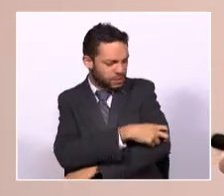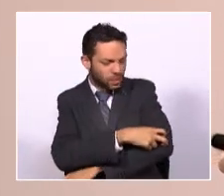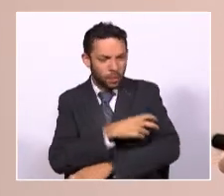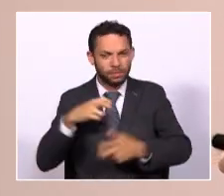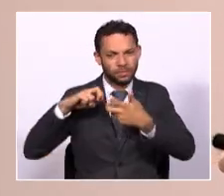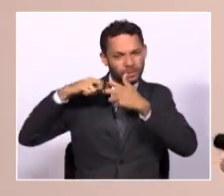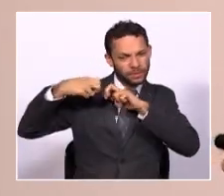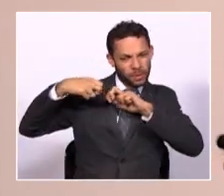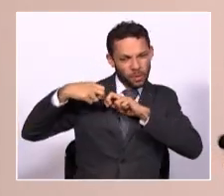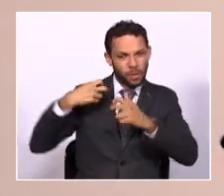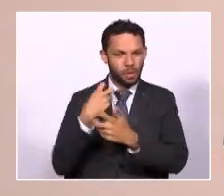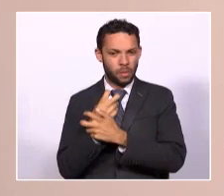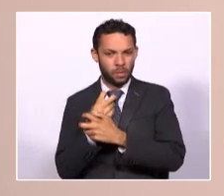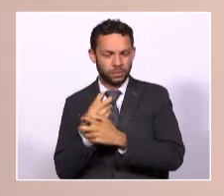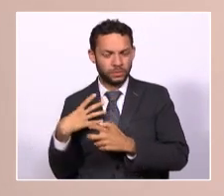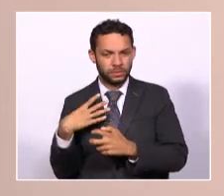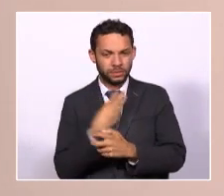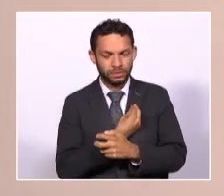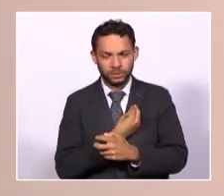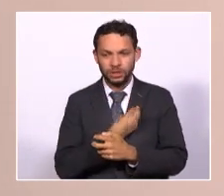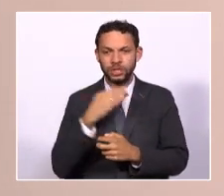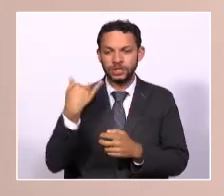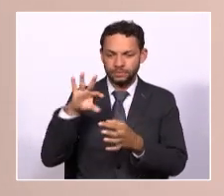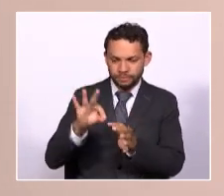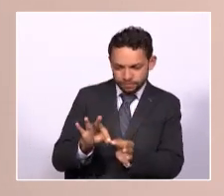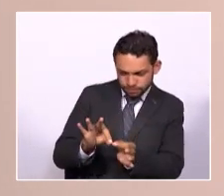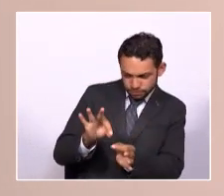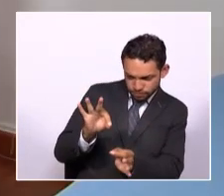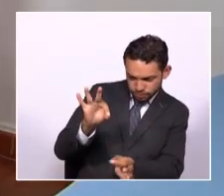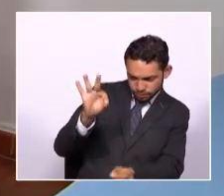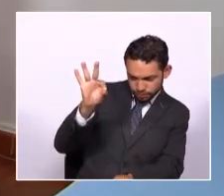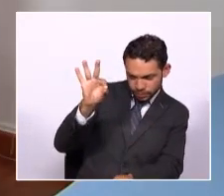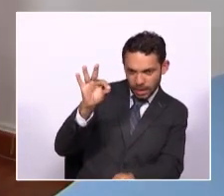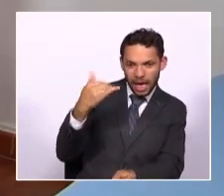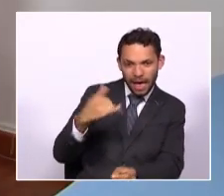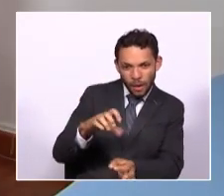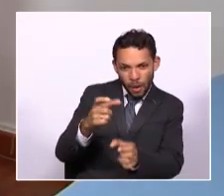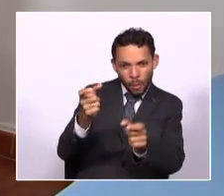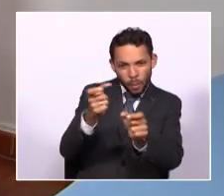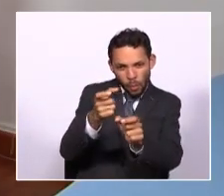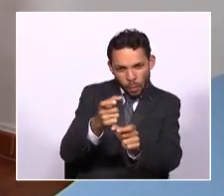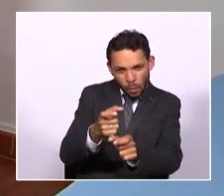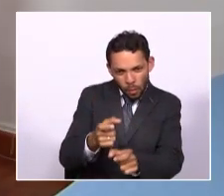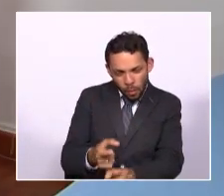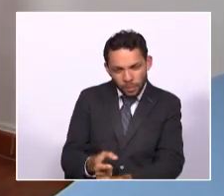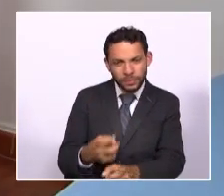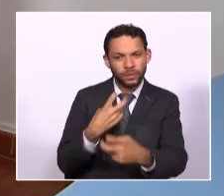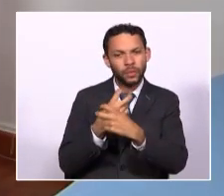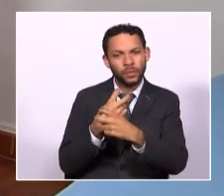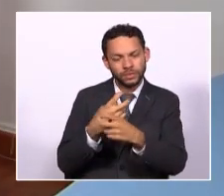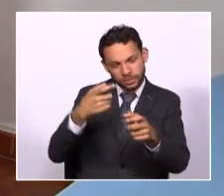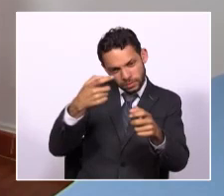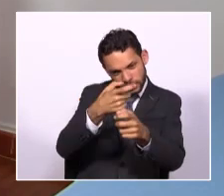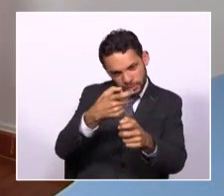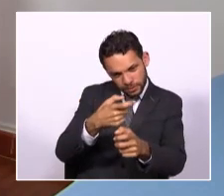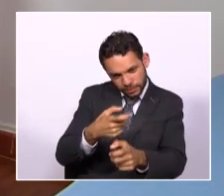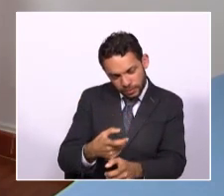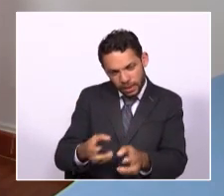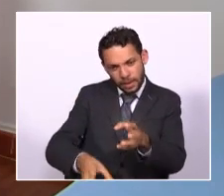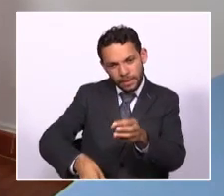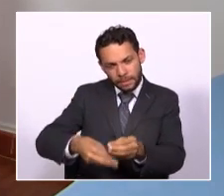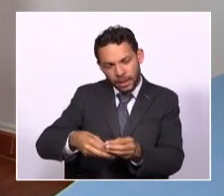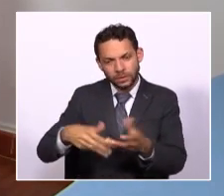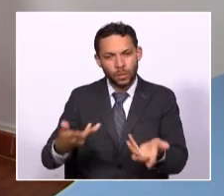a través de un test ergonométrico. Tenemos una aplicación para eso que ahorita vamos a hablar un poco. Pero primero hacemos la inspección visual, miramos primero la posición